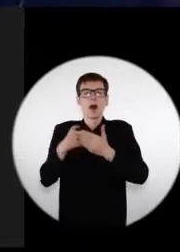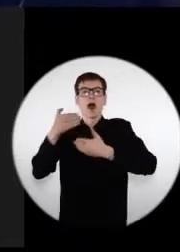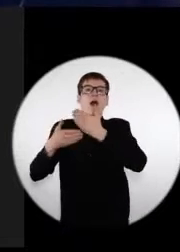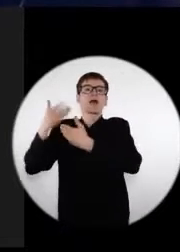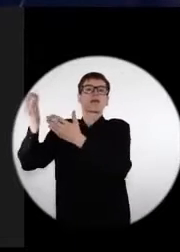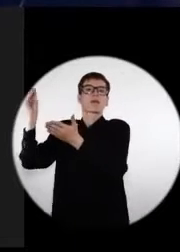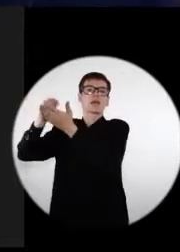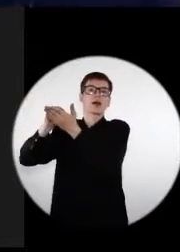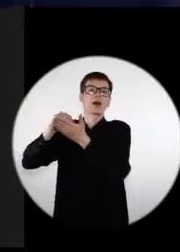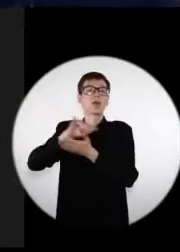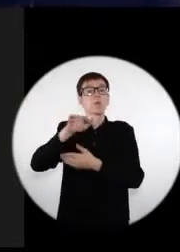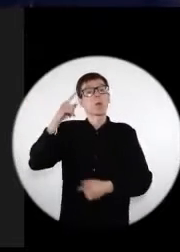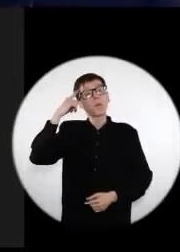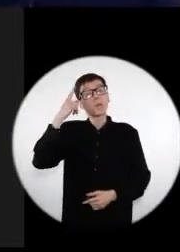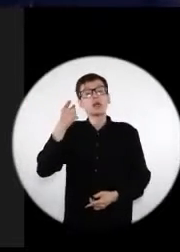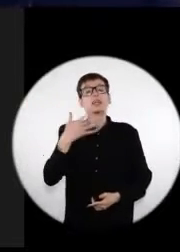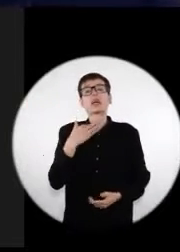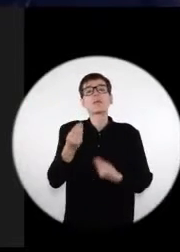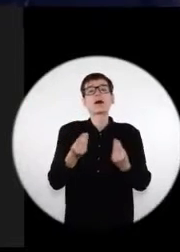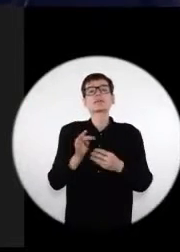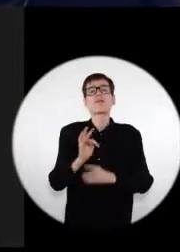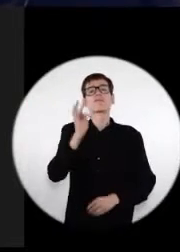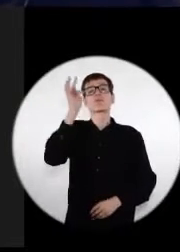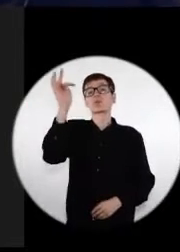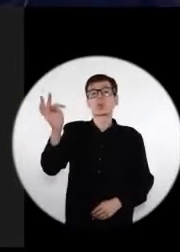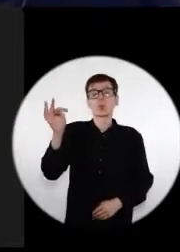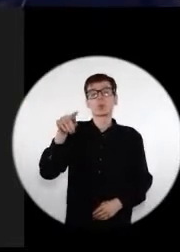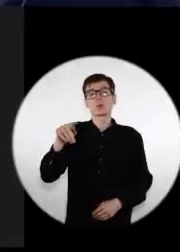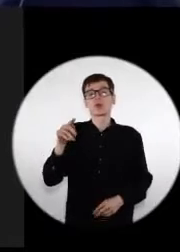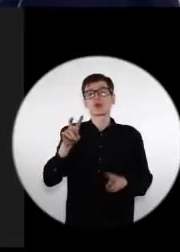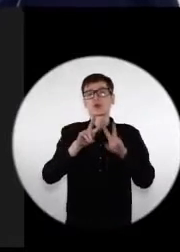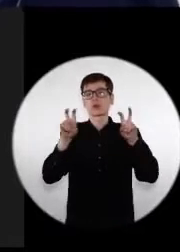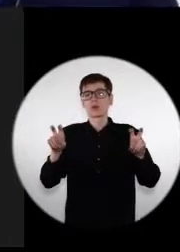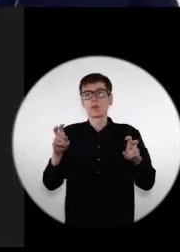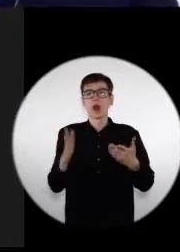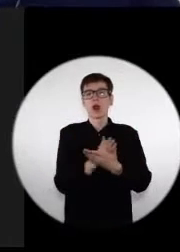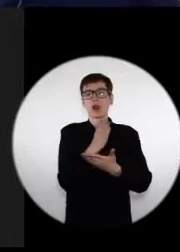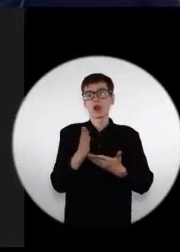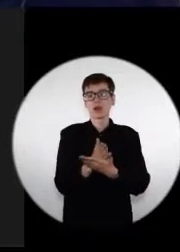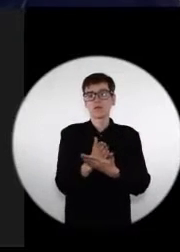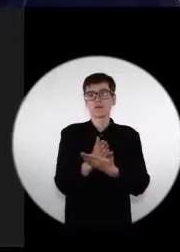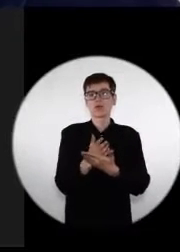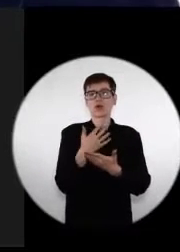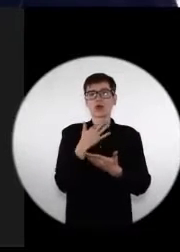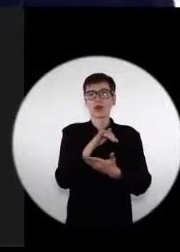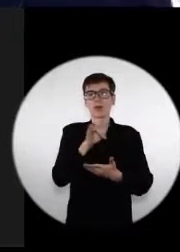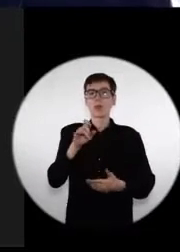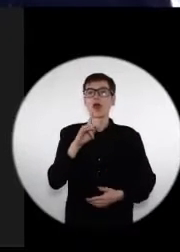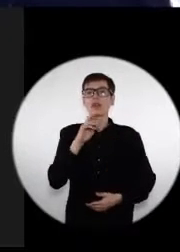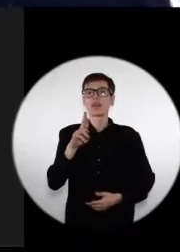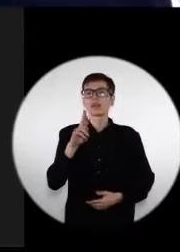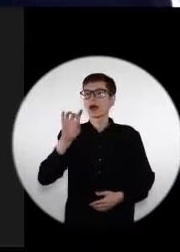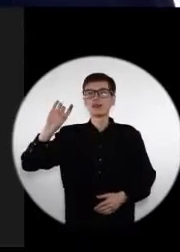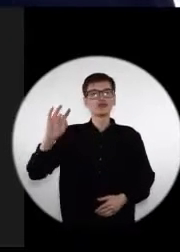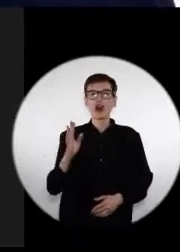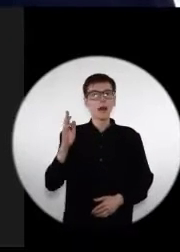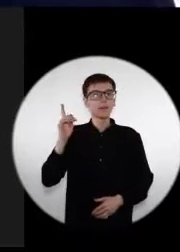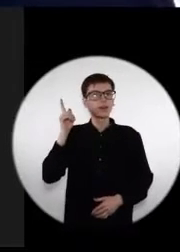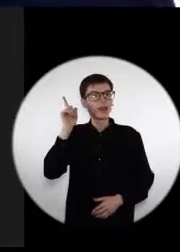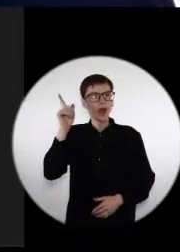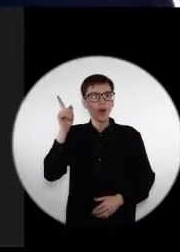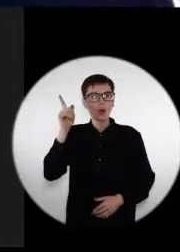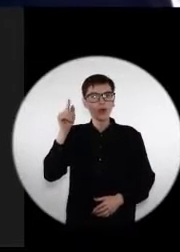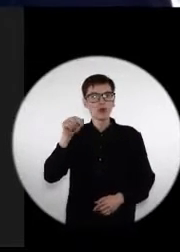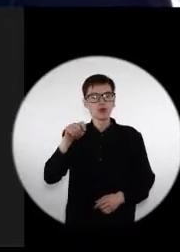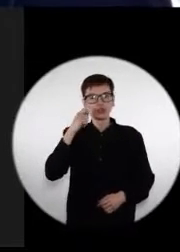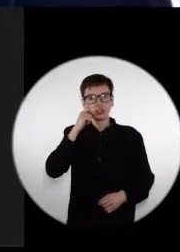medio más allá de algo utilitario o cuál es la dimensión que tú le ves más allá de lo utilitario y después podemos hablar del futuro en el fondo qué pasa